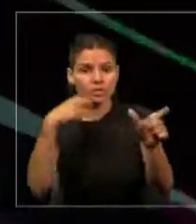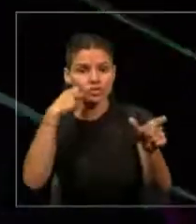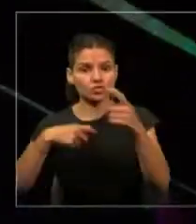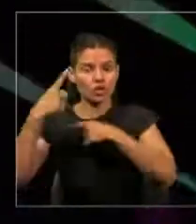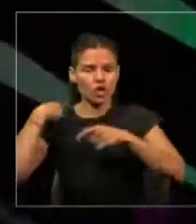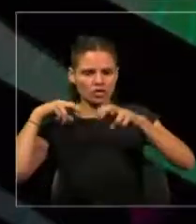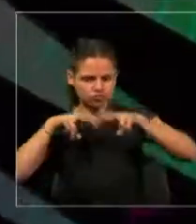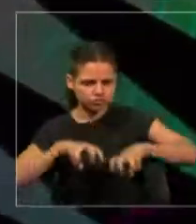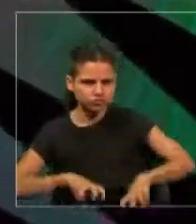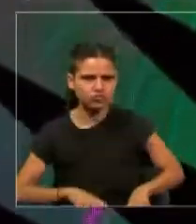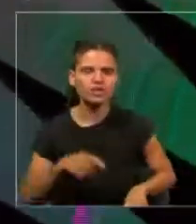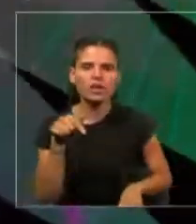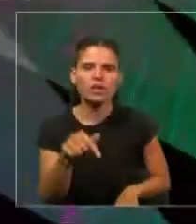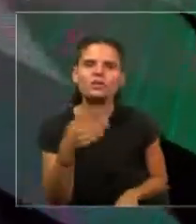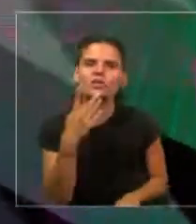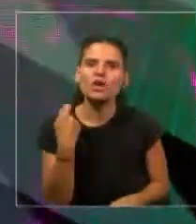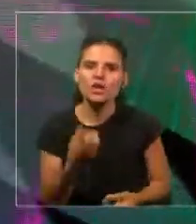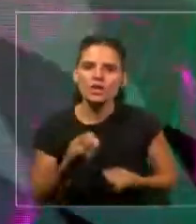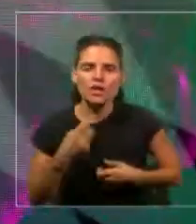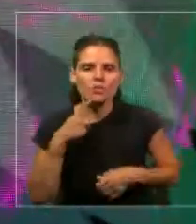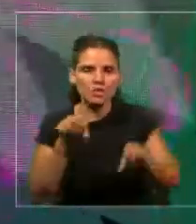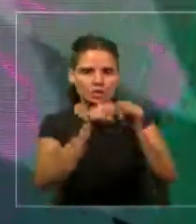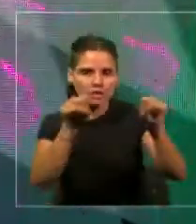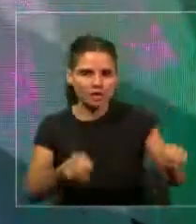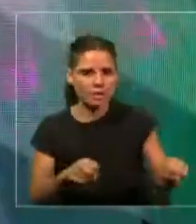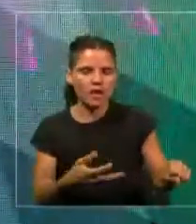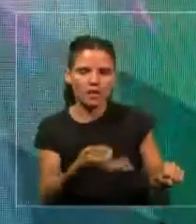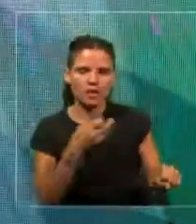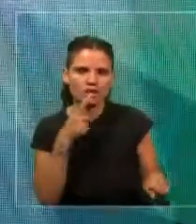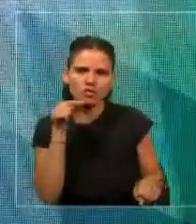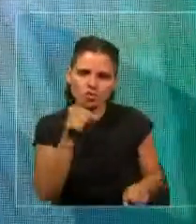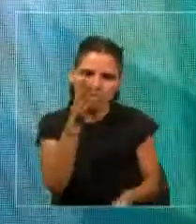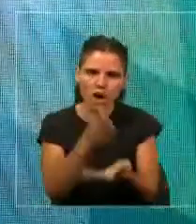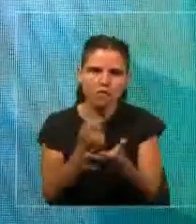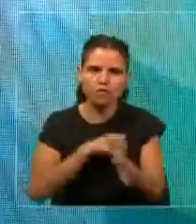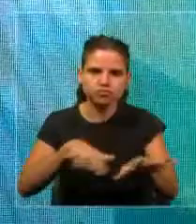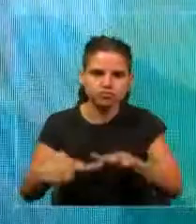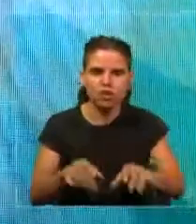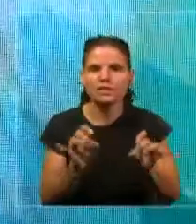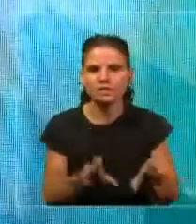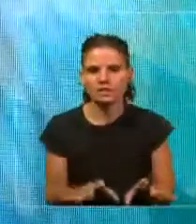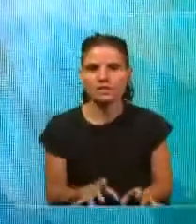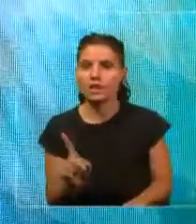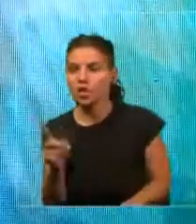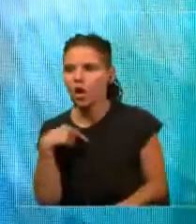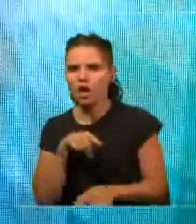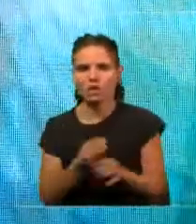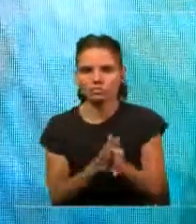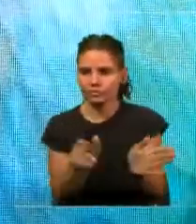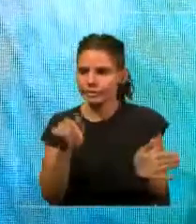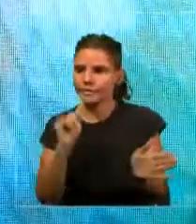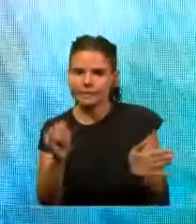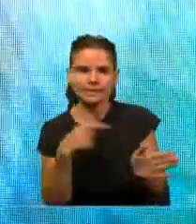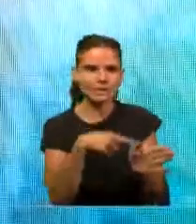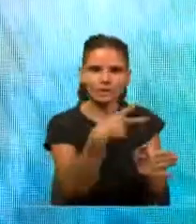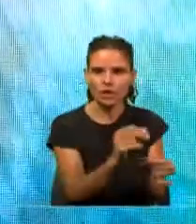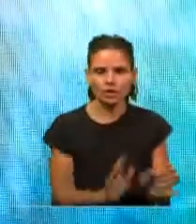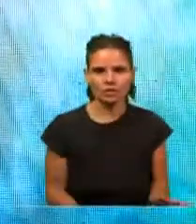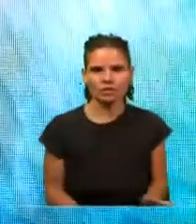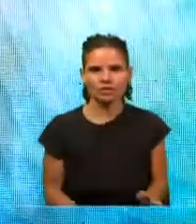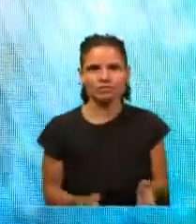opera en la medida en que son sistemas que nos dicen usted tiene que actuar así y no así. Bueno, dicho esto, ¿cómo